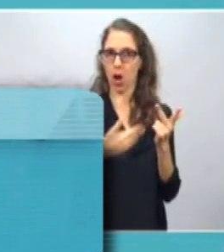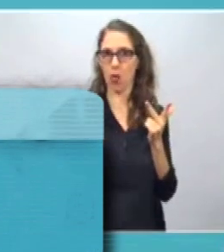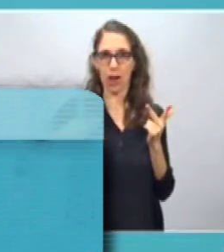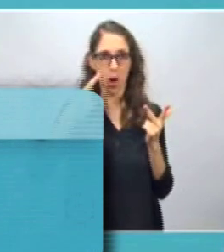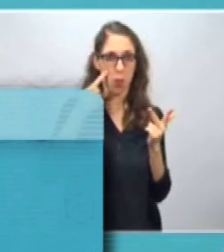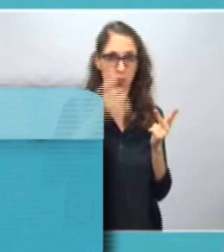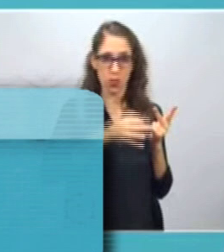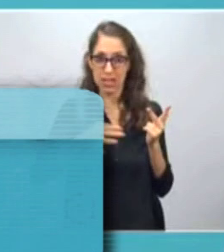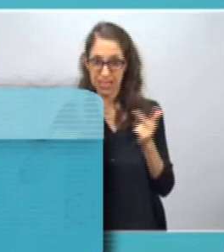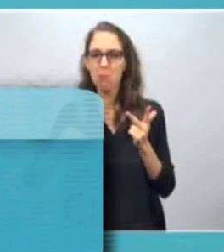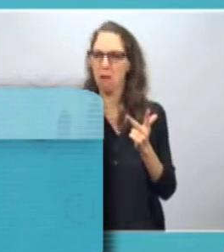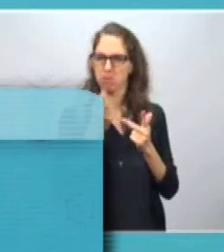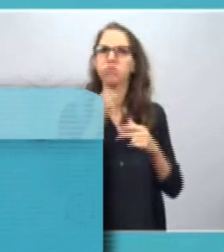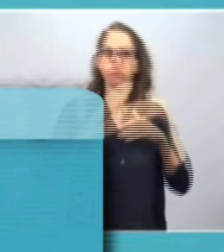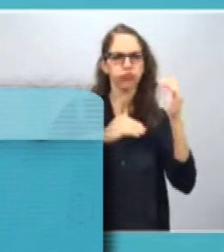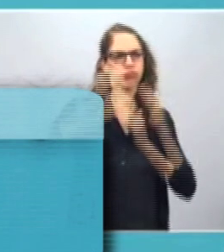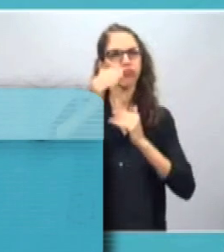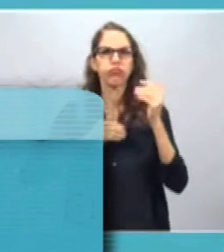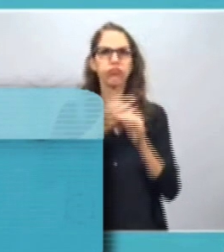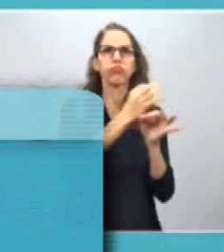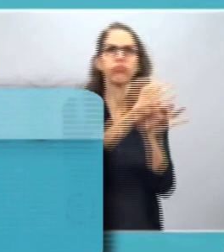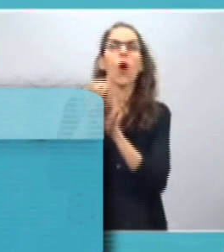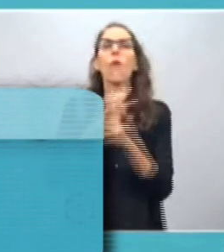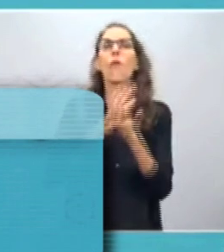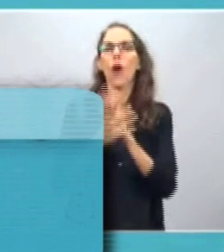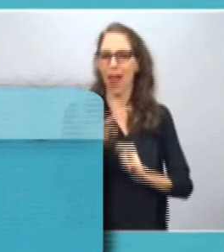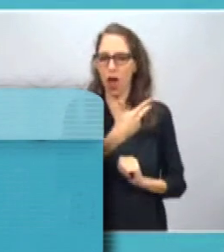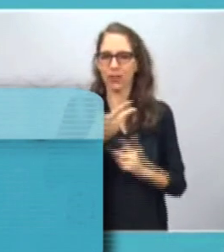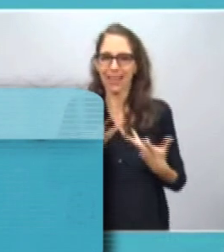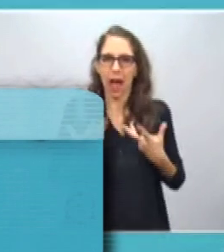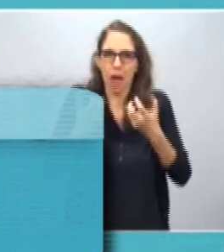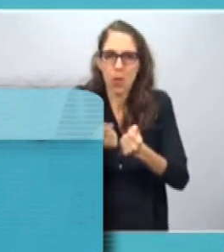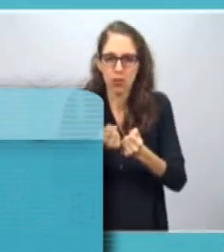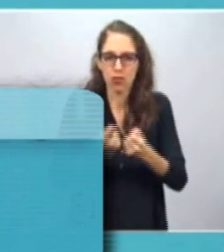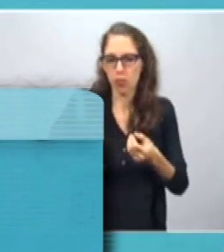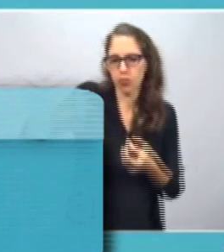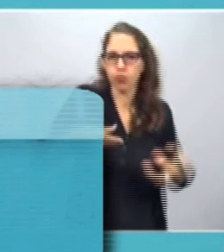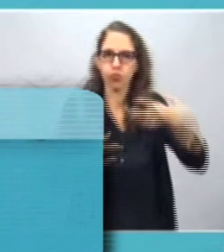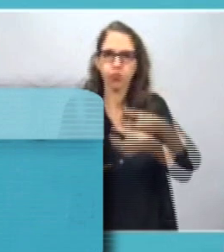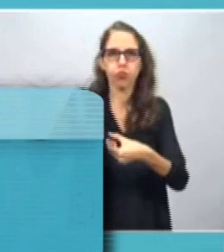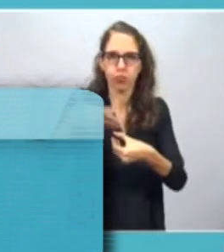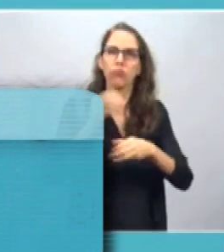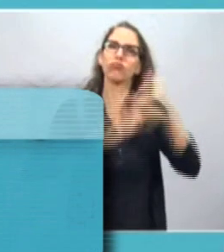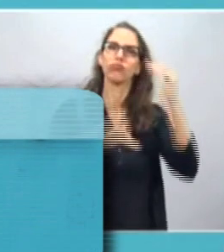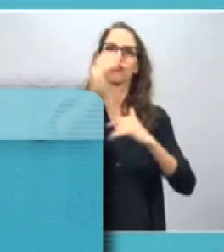venían construyendo escuelas de manera tripartita, o sea que los tres niveles